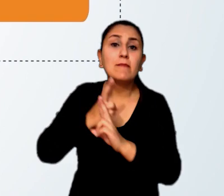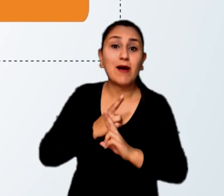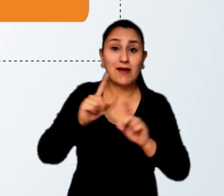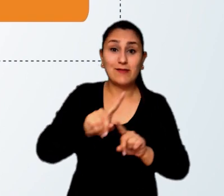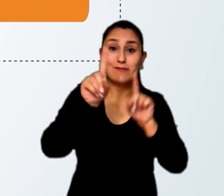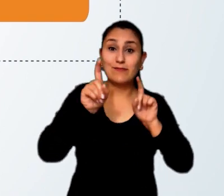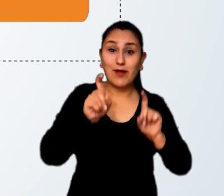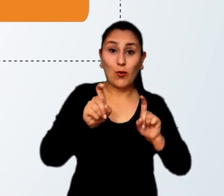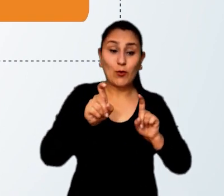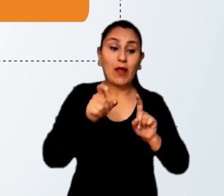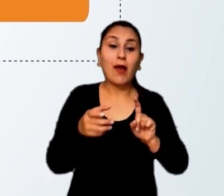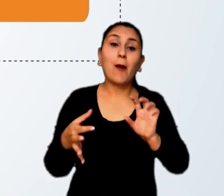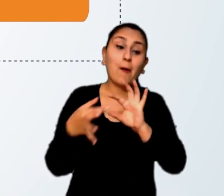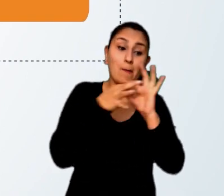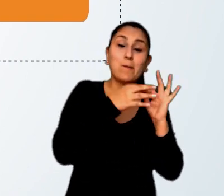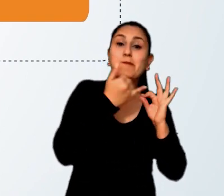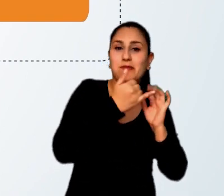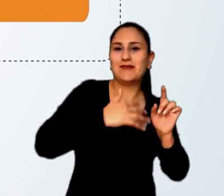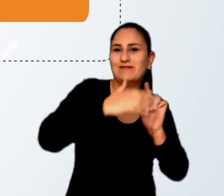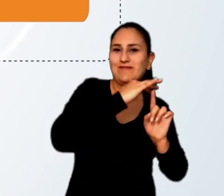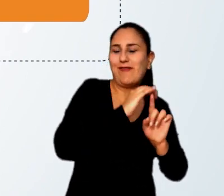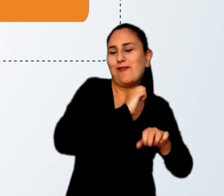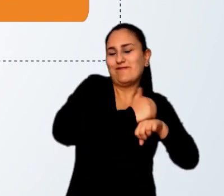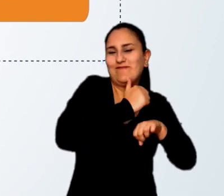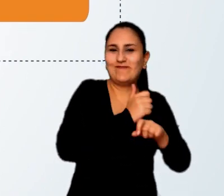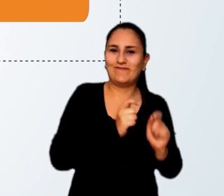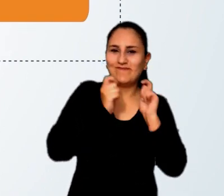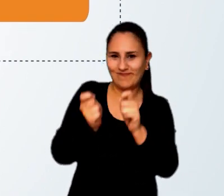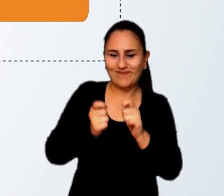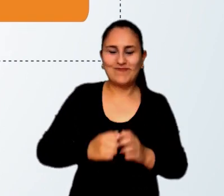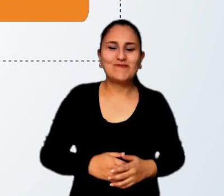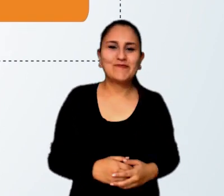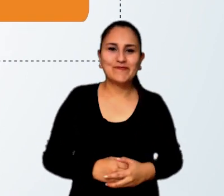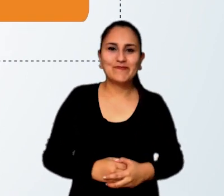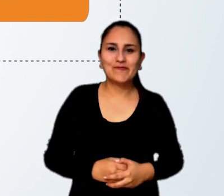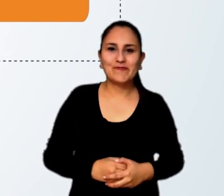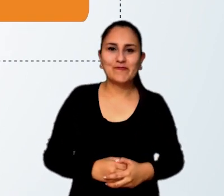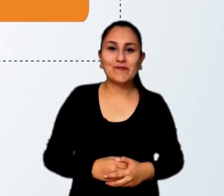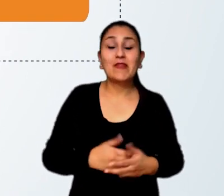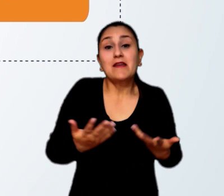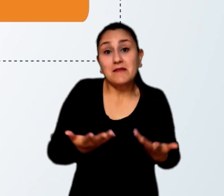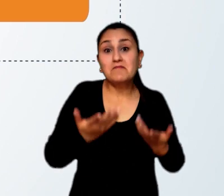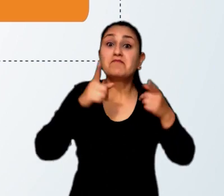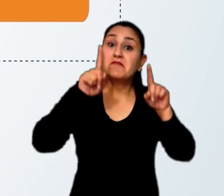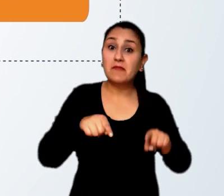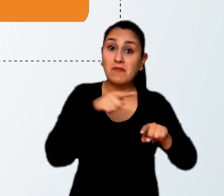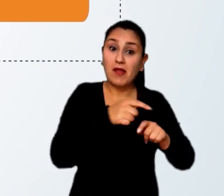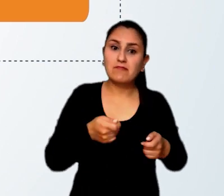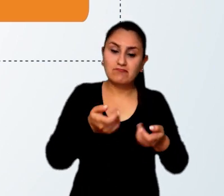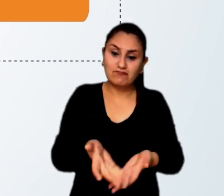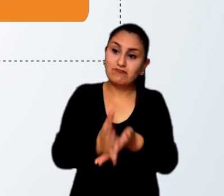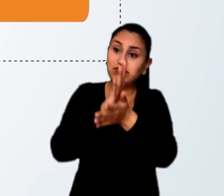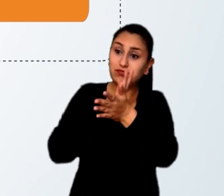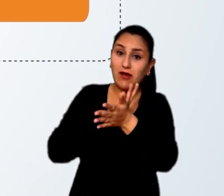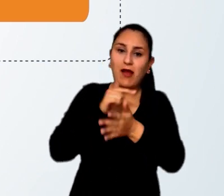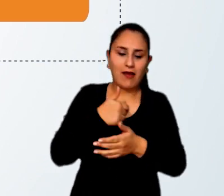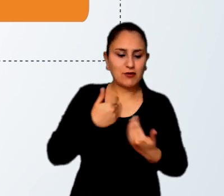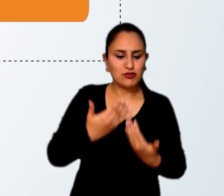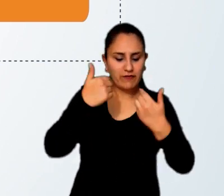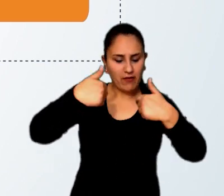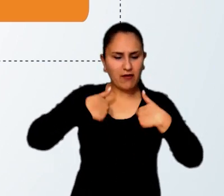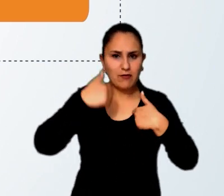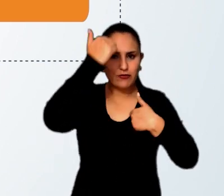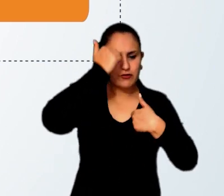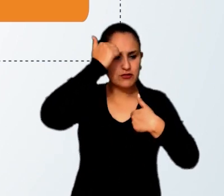enmarcada en una tarea específica finalmente también pueden brindar información sobre el docente